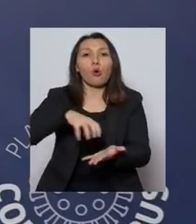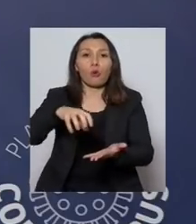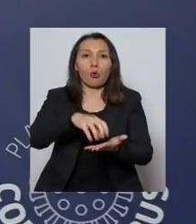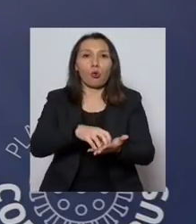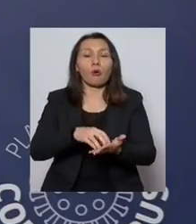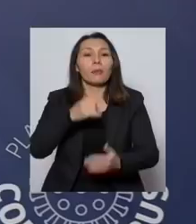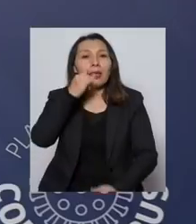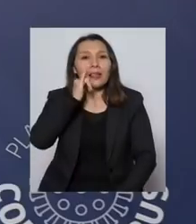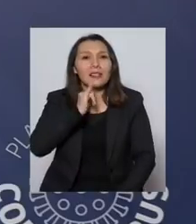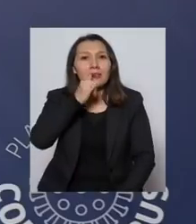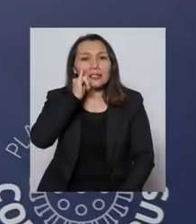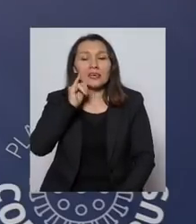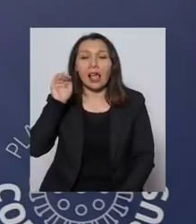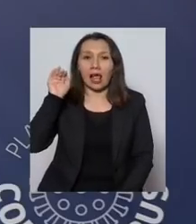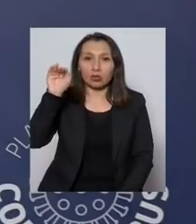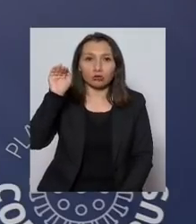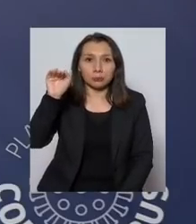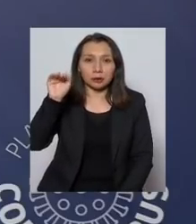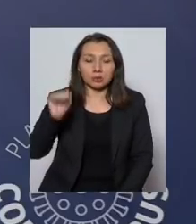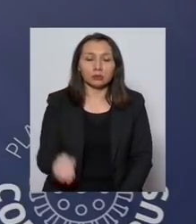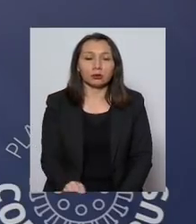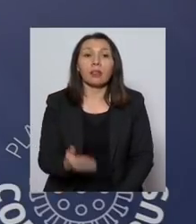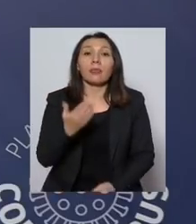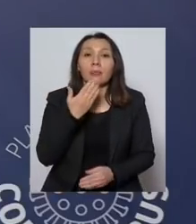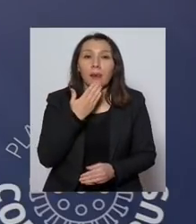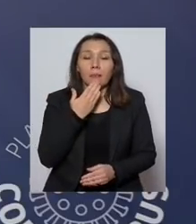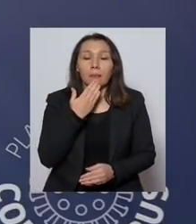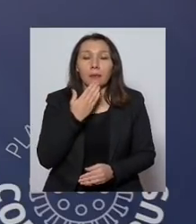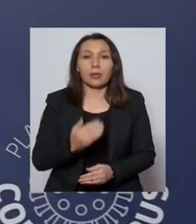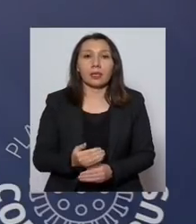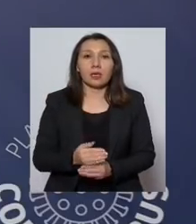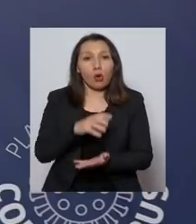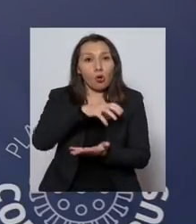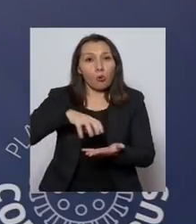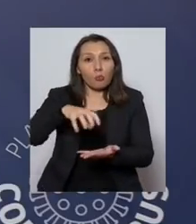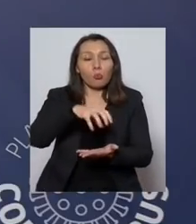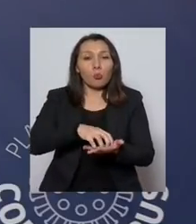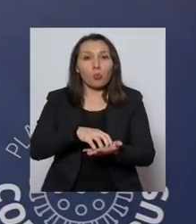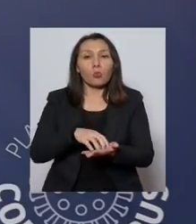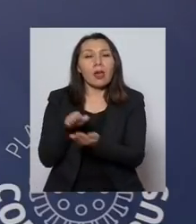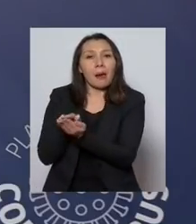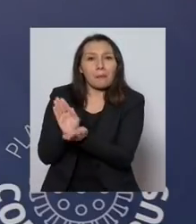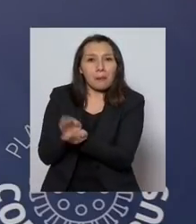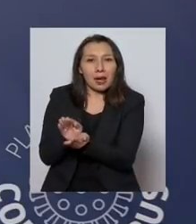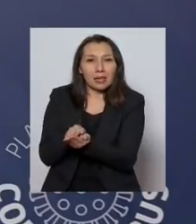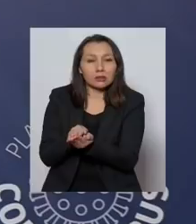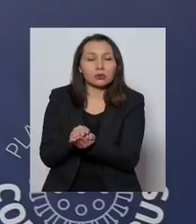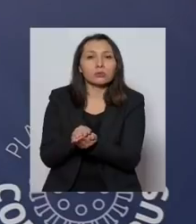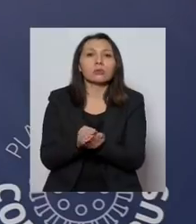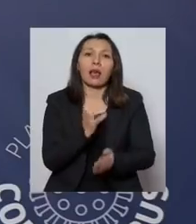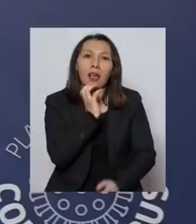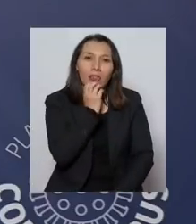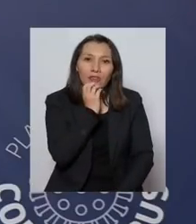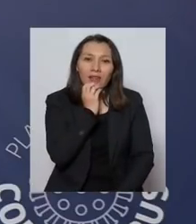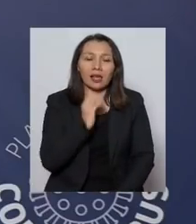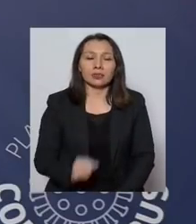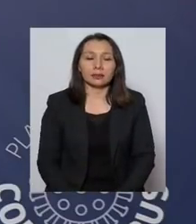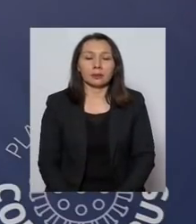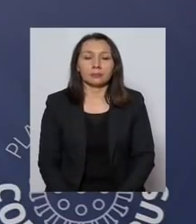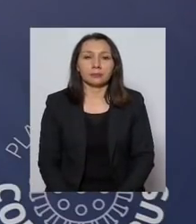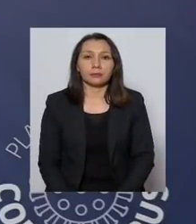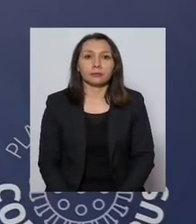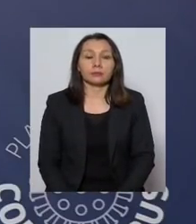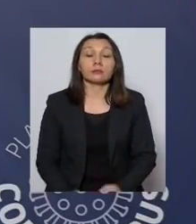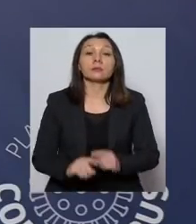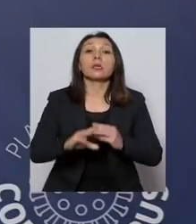comuna de Iquique y Alto Hospicio, también en la comuna de Mejillones y de Antofagasta.